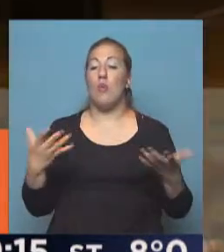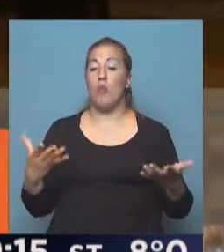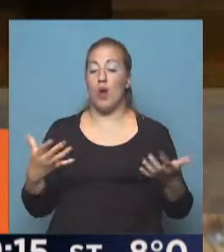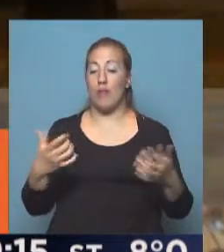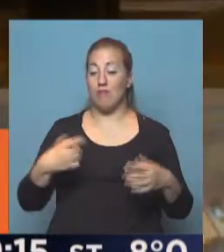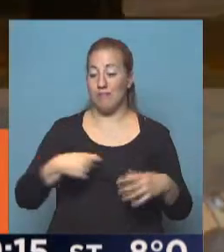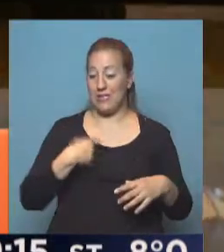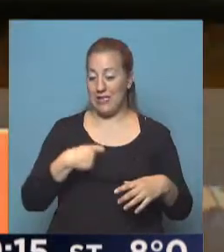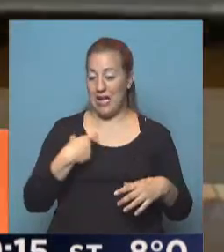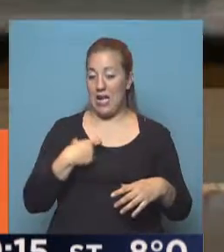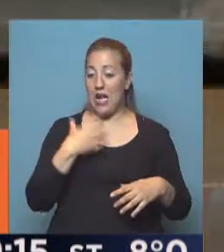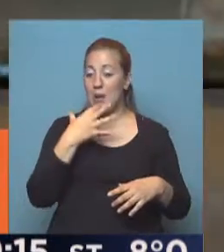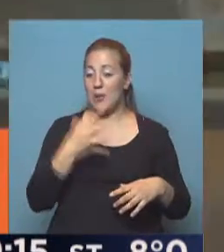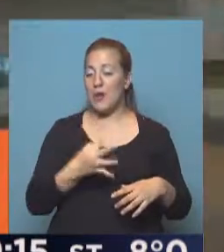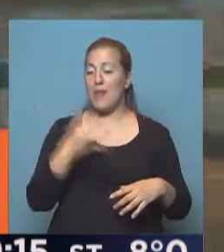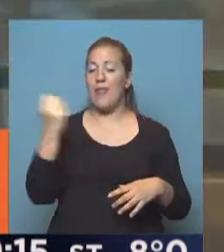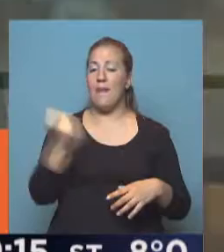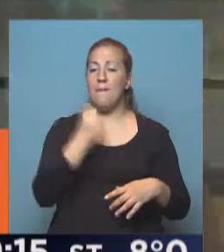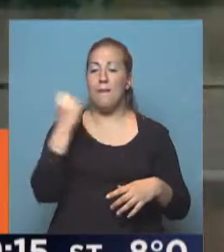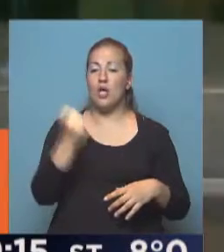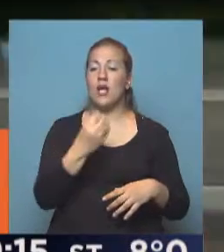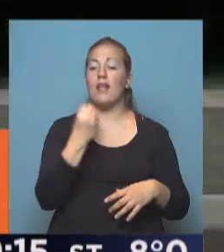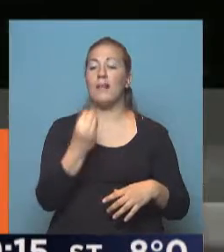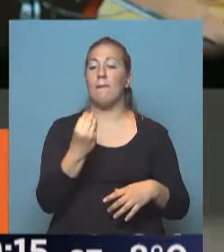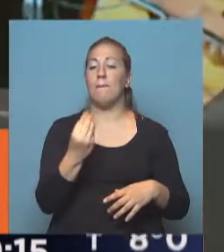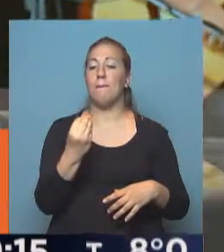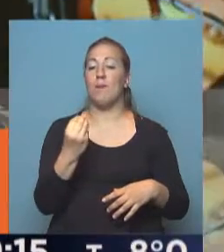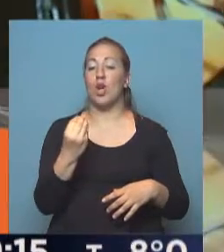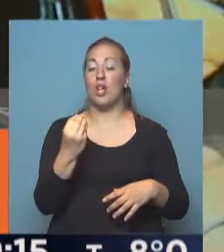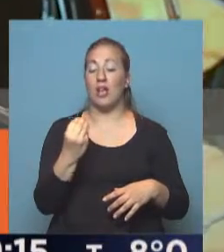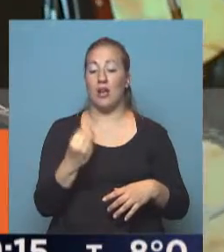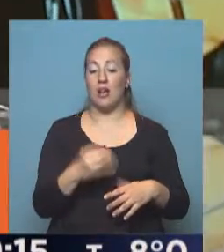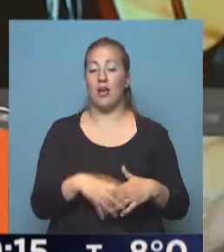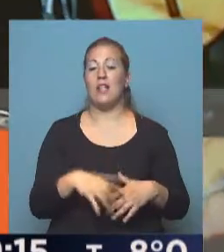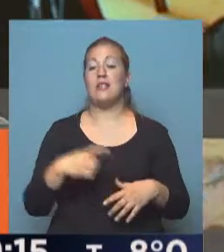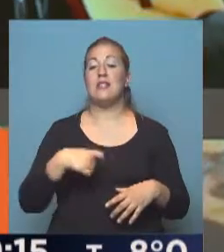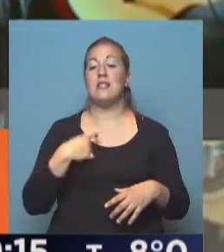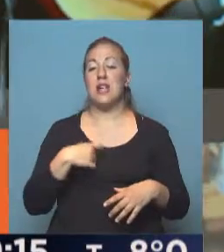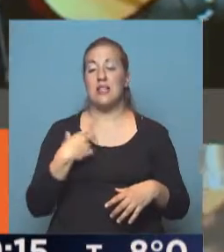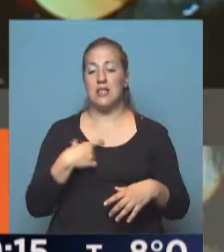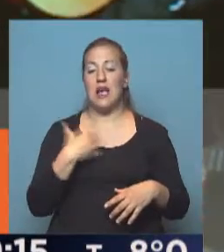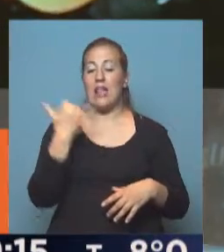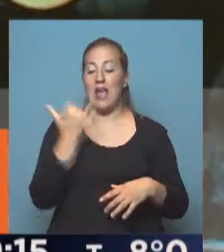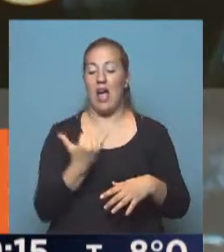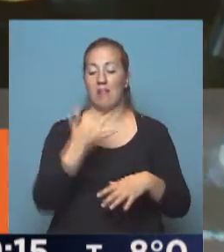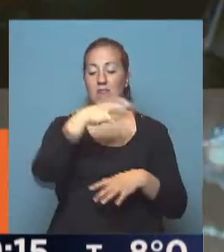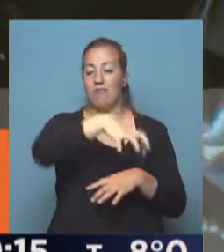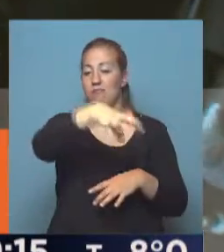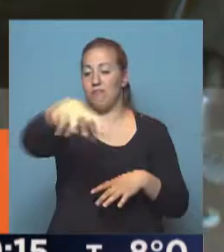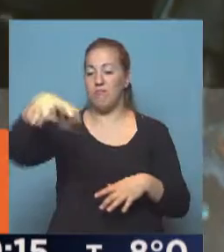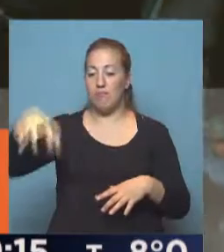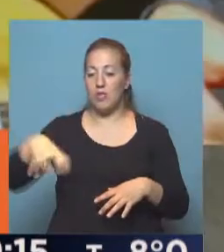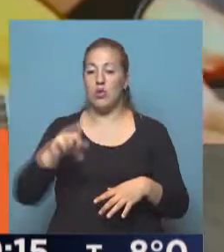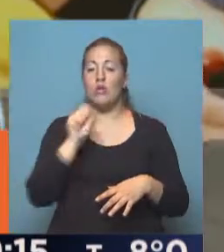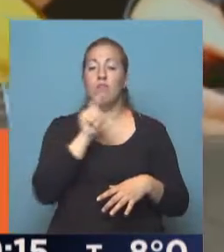es realmente importante porque se trata de en este caso un sindicato con sedes con